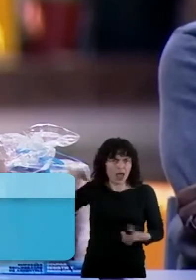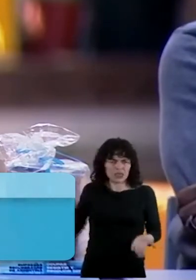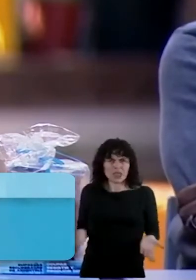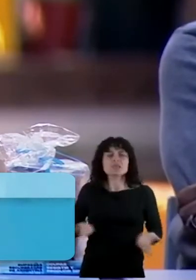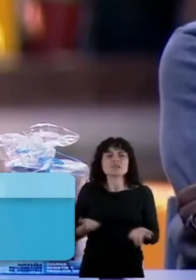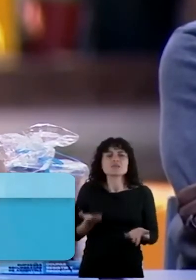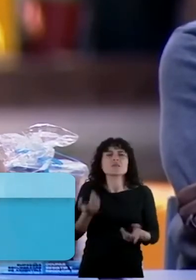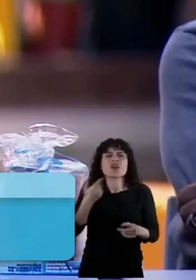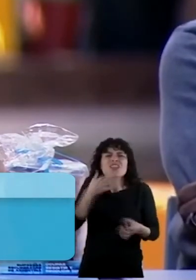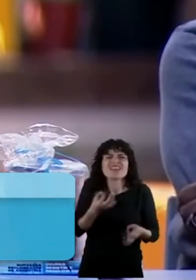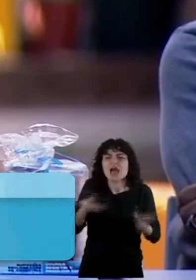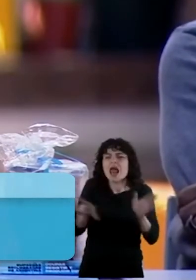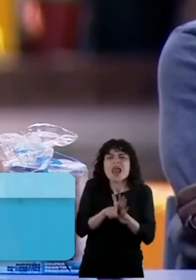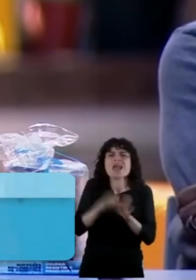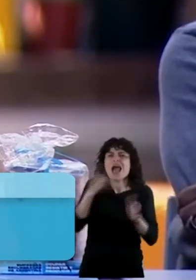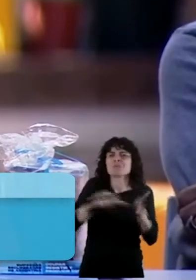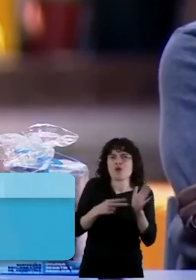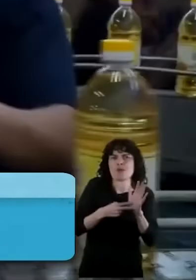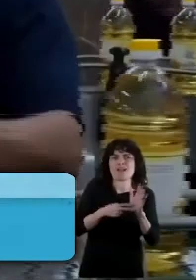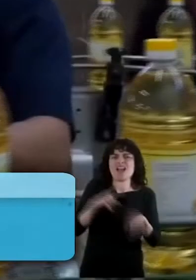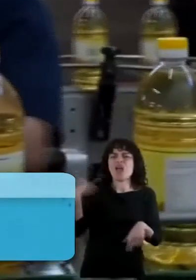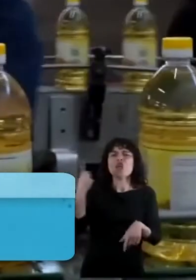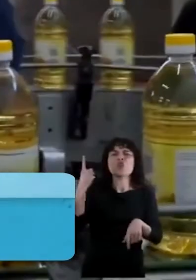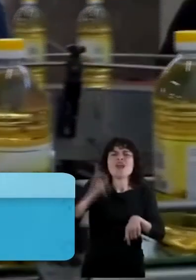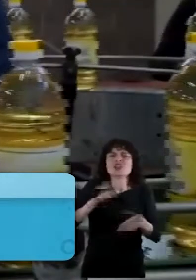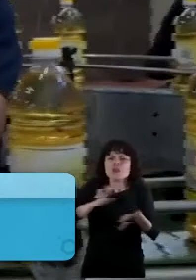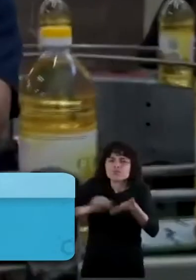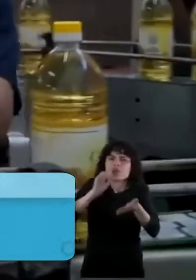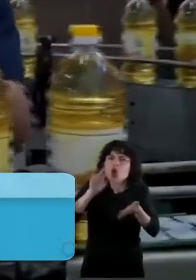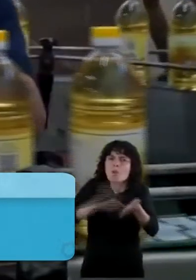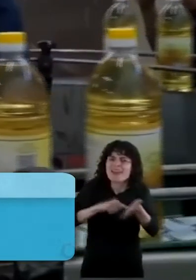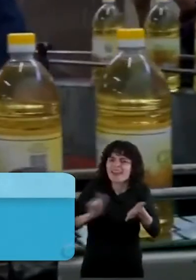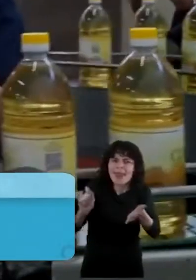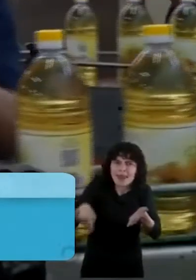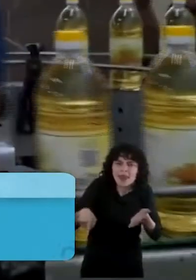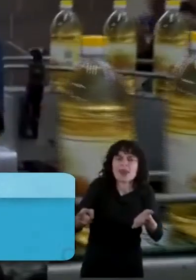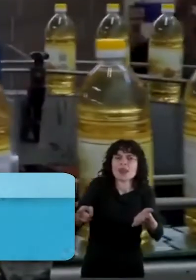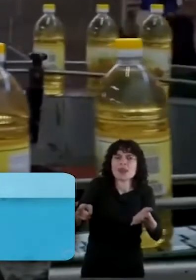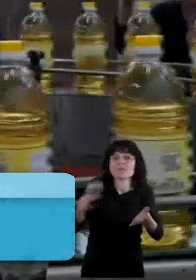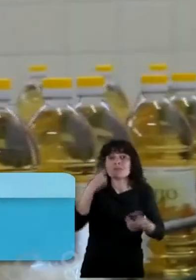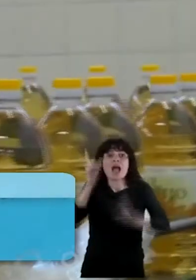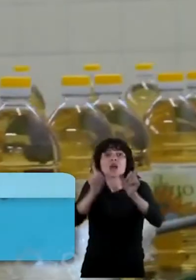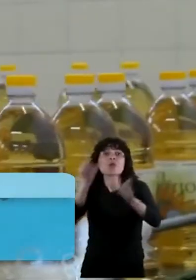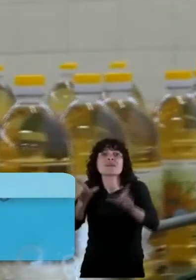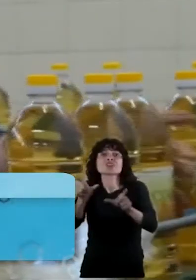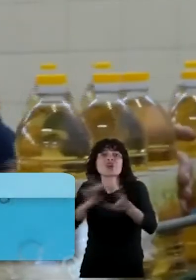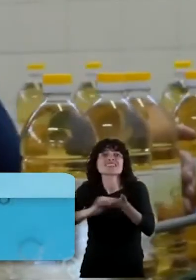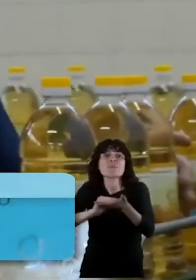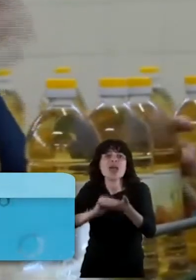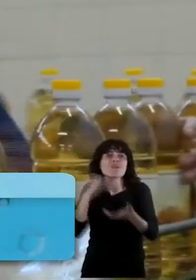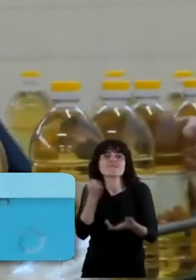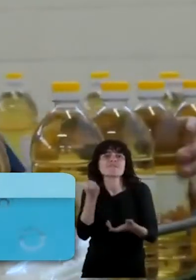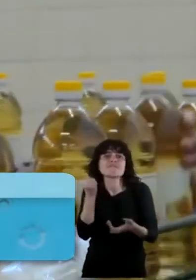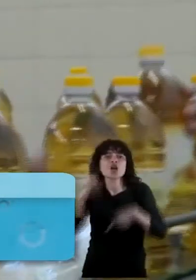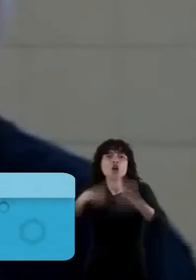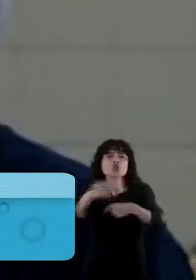empresa? Porque había gente que trabajaba allí y quería seguir trabajando, que necesitaba tener insumos,